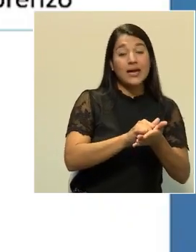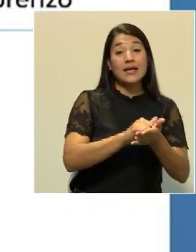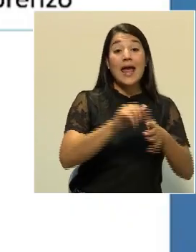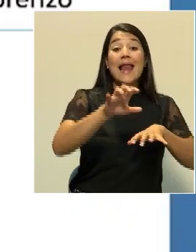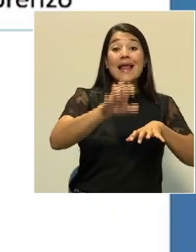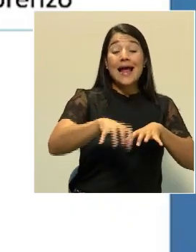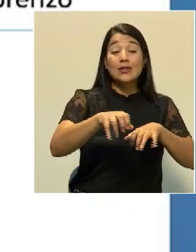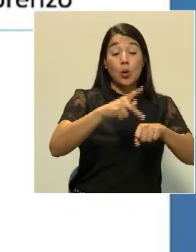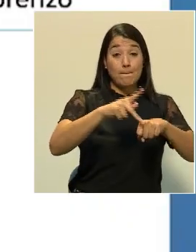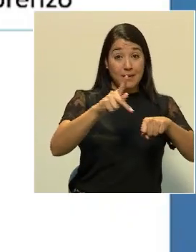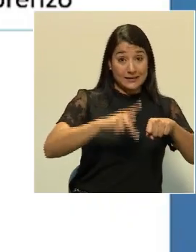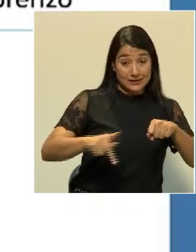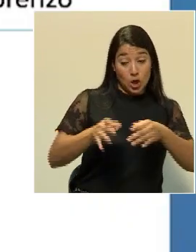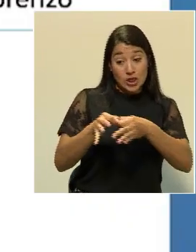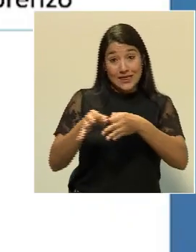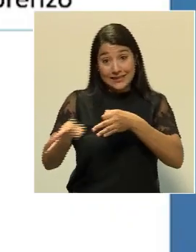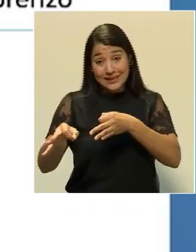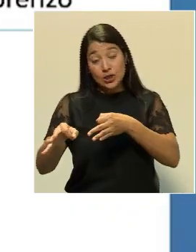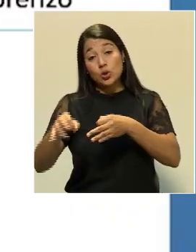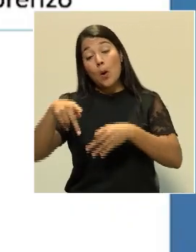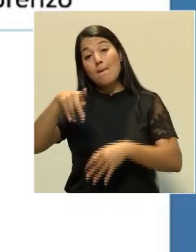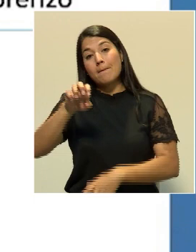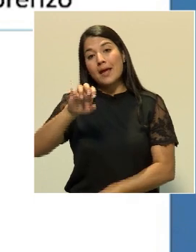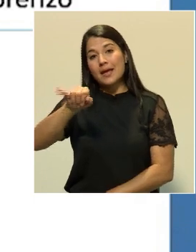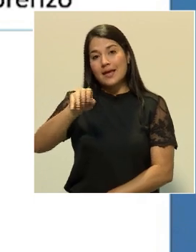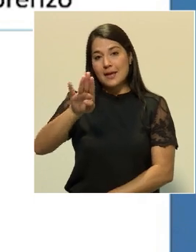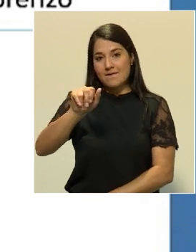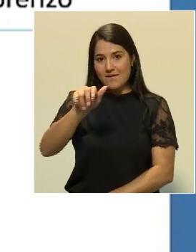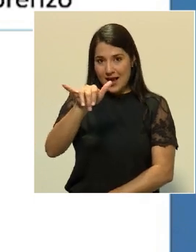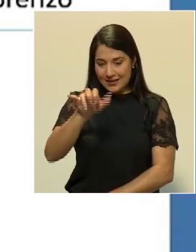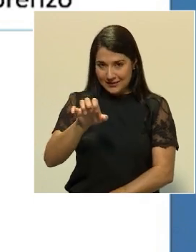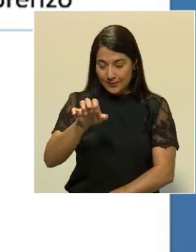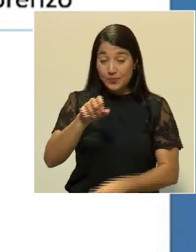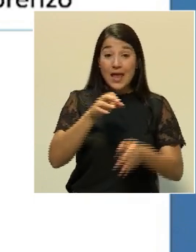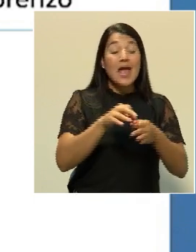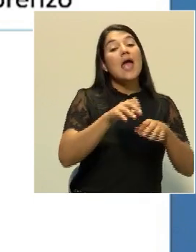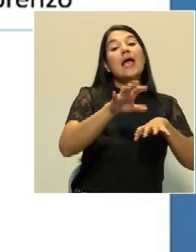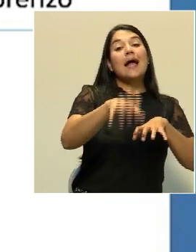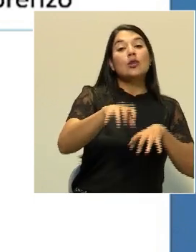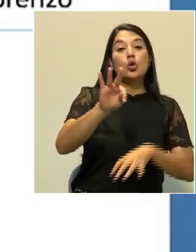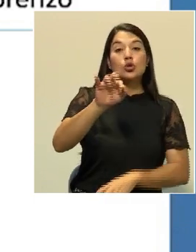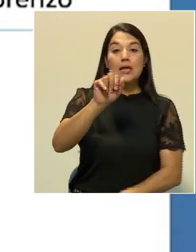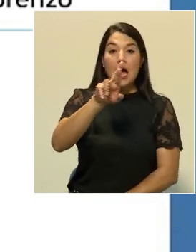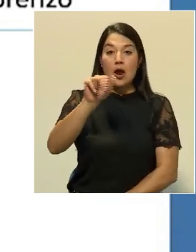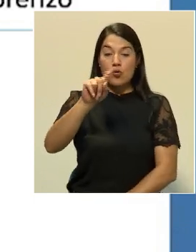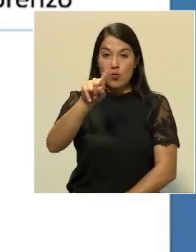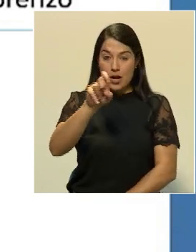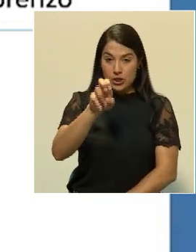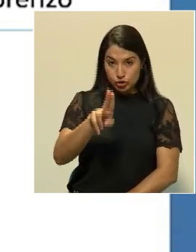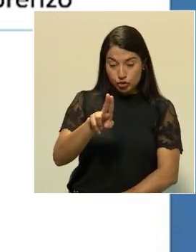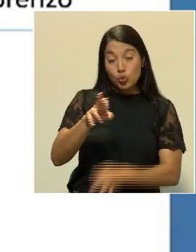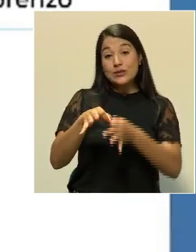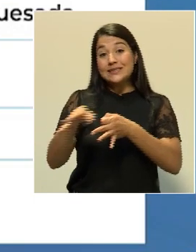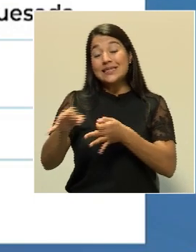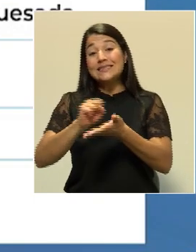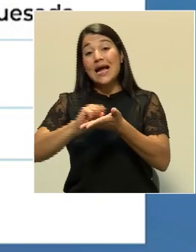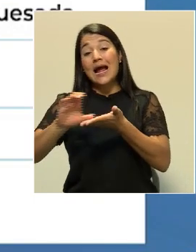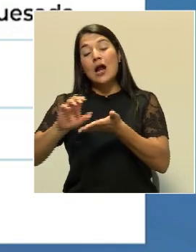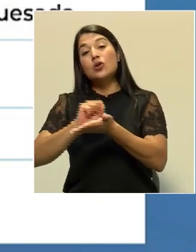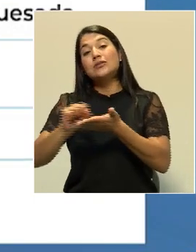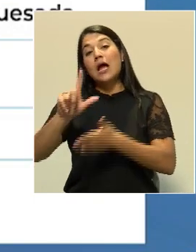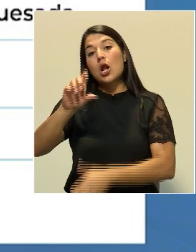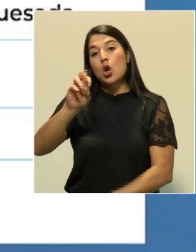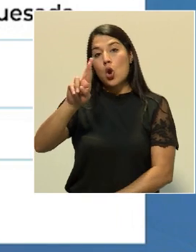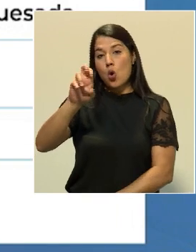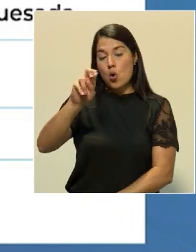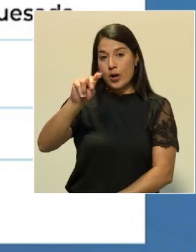el cantón de Pérez Celedón, el distrito de Pejivalle; en el cantón de Tarrazú, los distritos de San Carlos y San Lorenzo; en